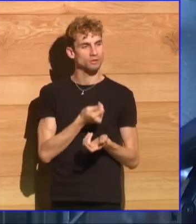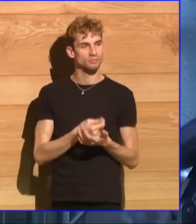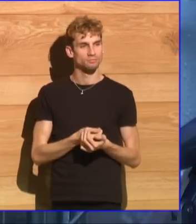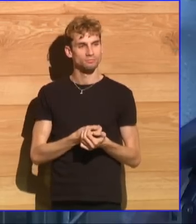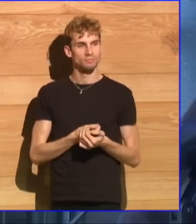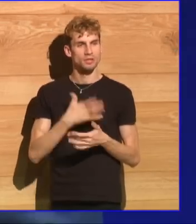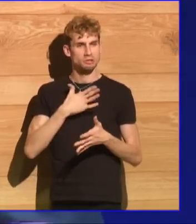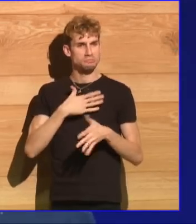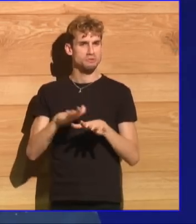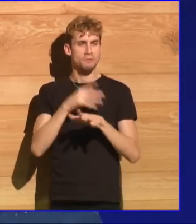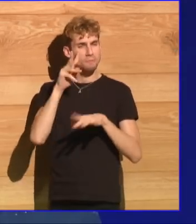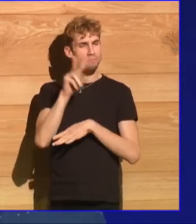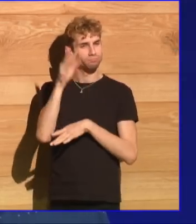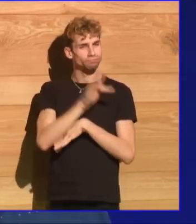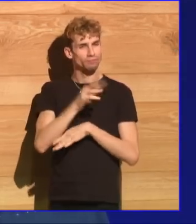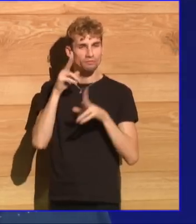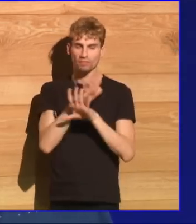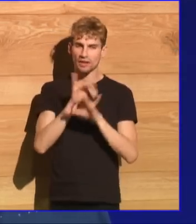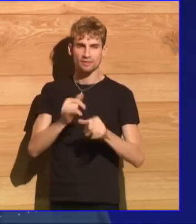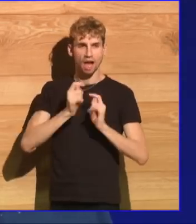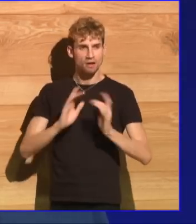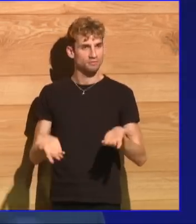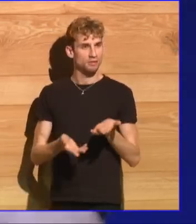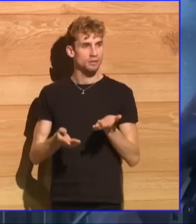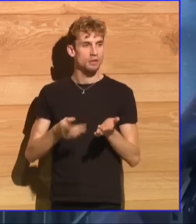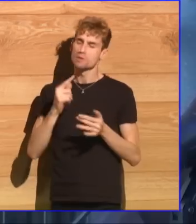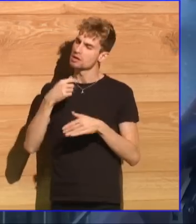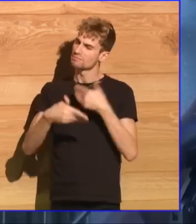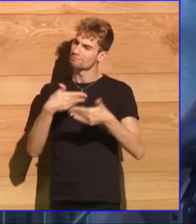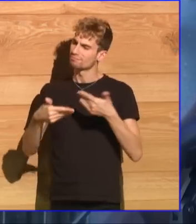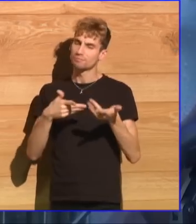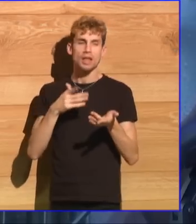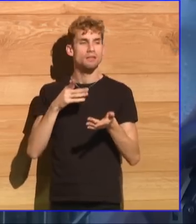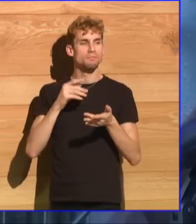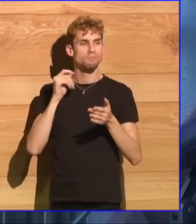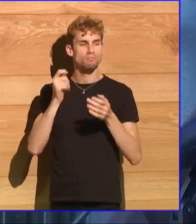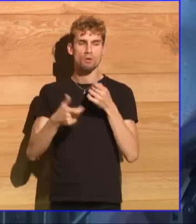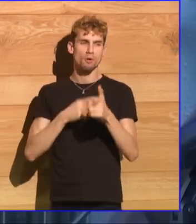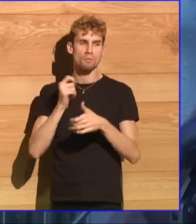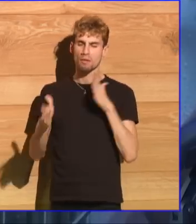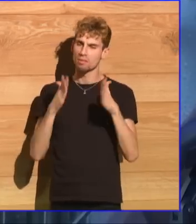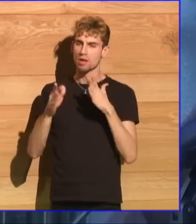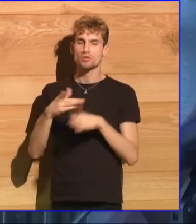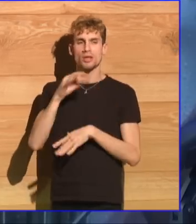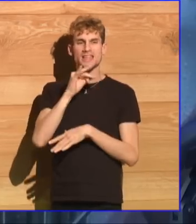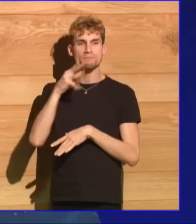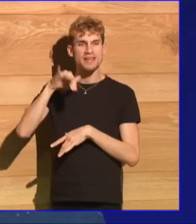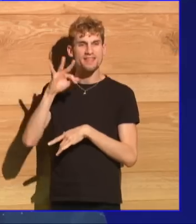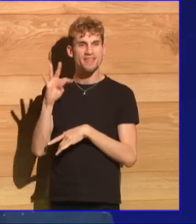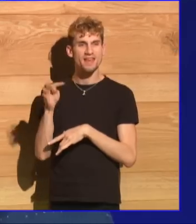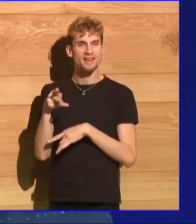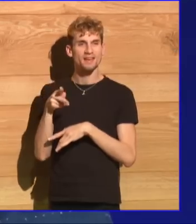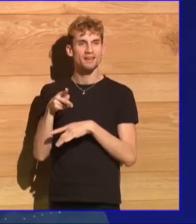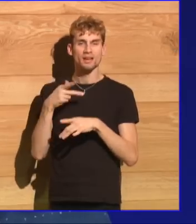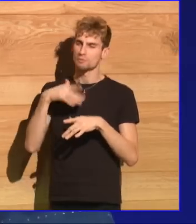en esa película. Soy muy feliz ahí. O sea, estoy Es ahí ver- y estoy... Es verdad, con el paso del estoy tiempo metido en un charco. cada vez te pareces más al Smith de Bob Hoskins. por Eso ejemplo. es,